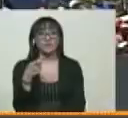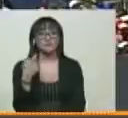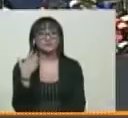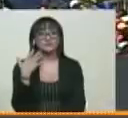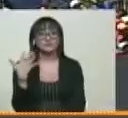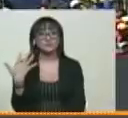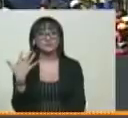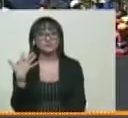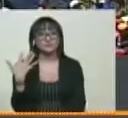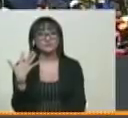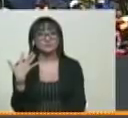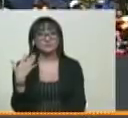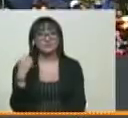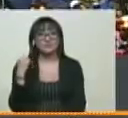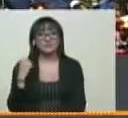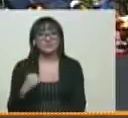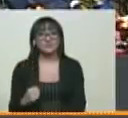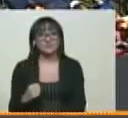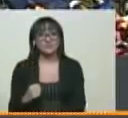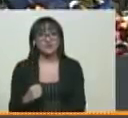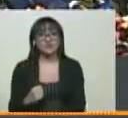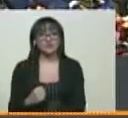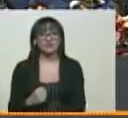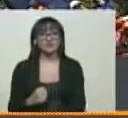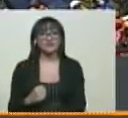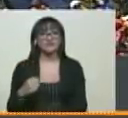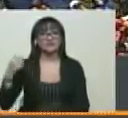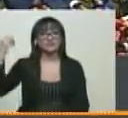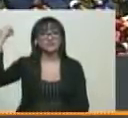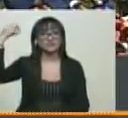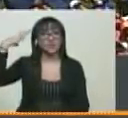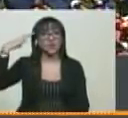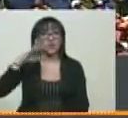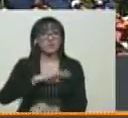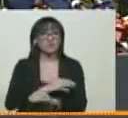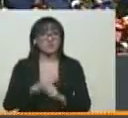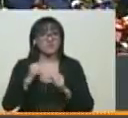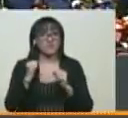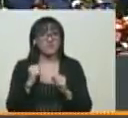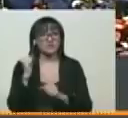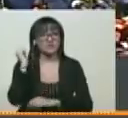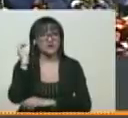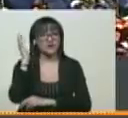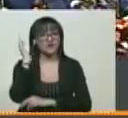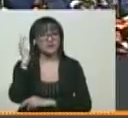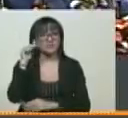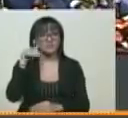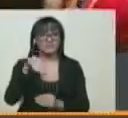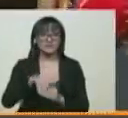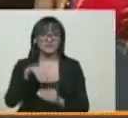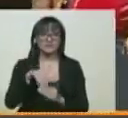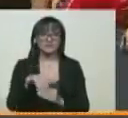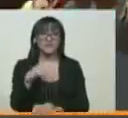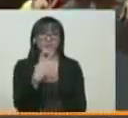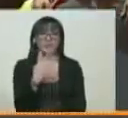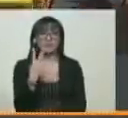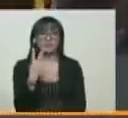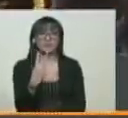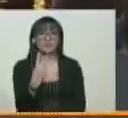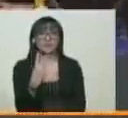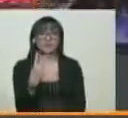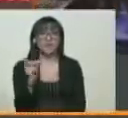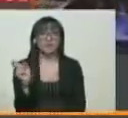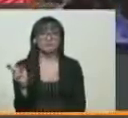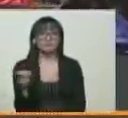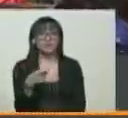Este es el sol más abrasador que he enfrentado en esta jornada de la campaña electoral. 42 grados